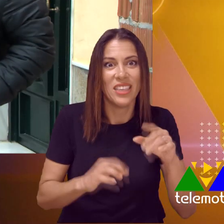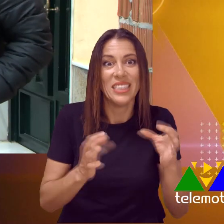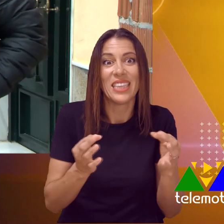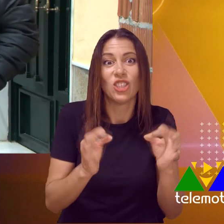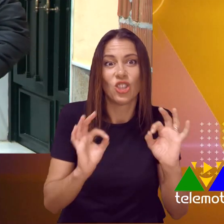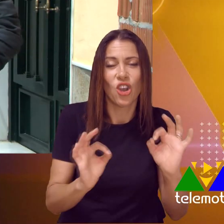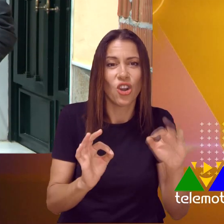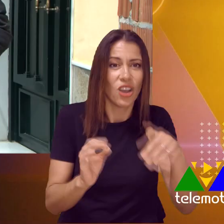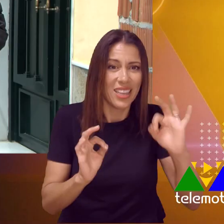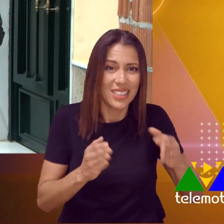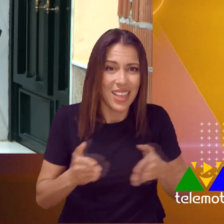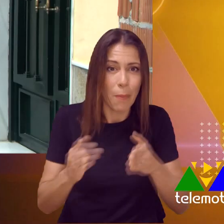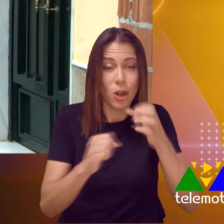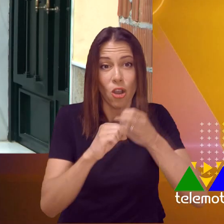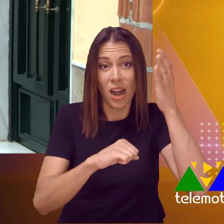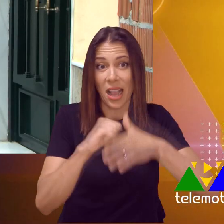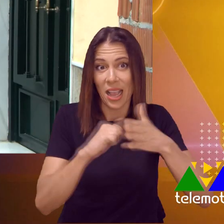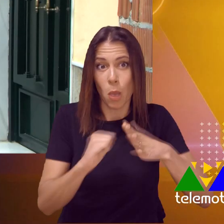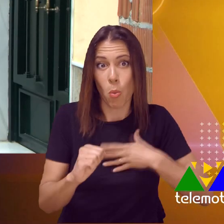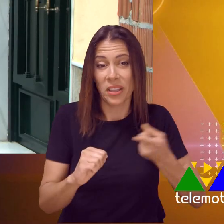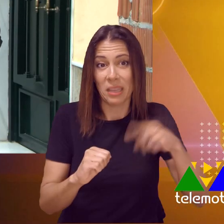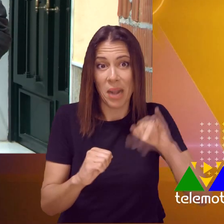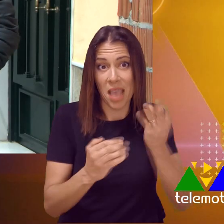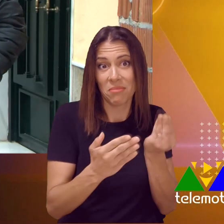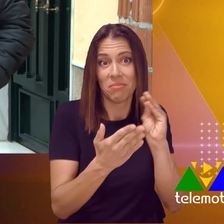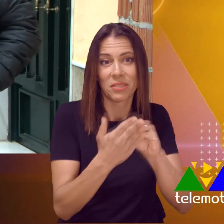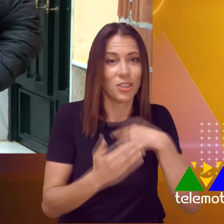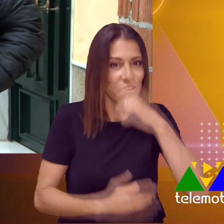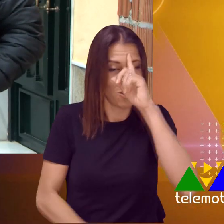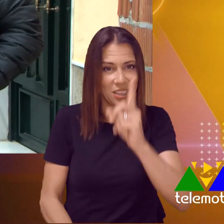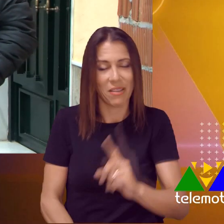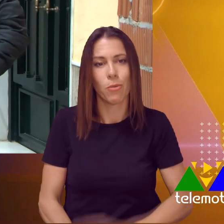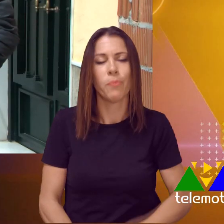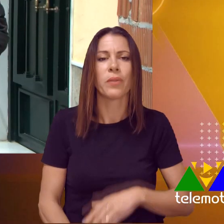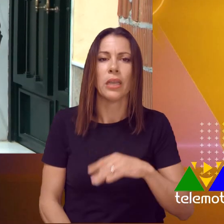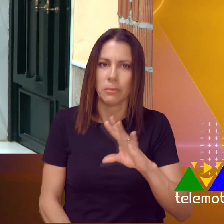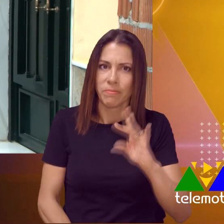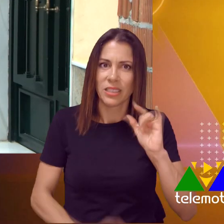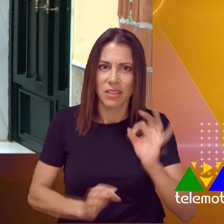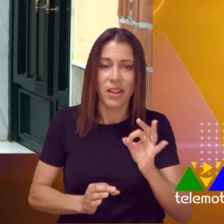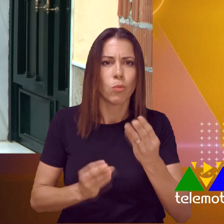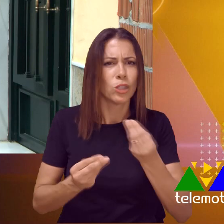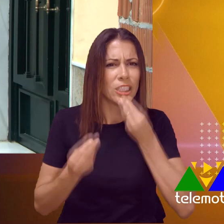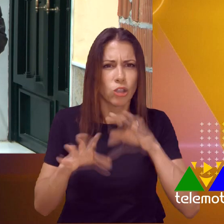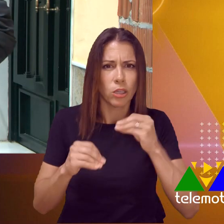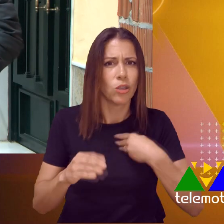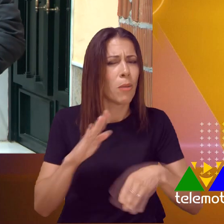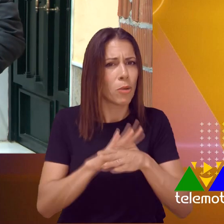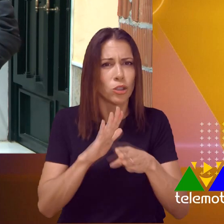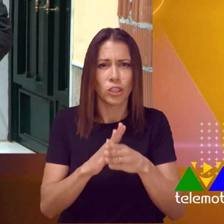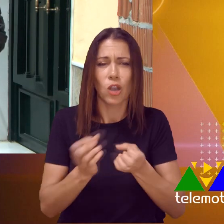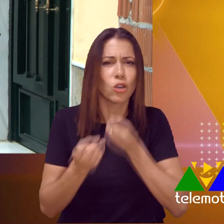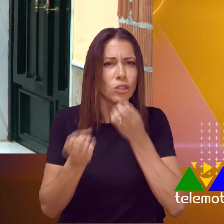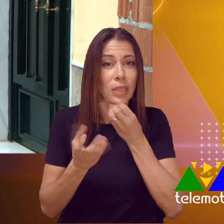sabremos. Lo que sí sabemos es que ha habido muchísimas historias y que nosotros vamos a seguir contándole muchas de ellas. Hoy,